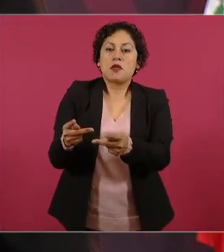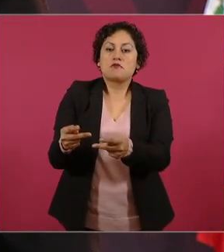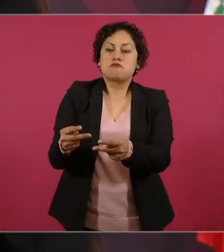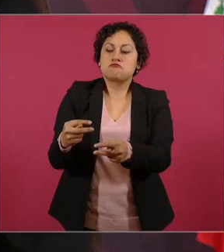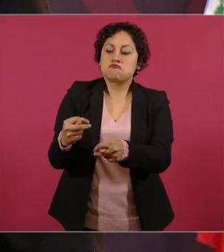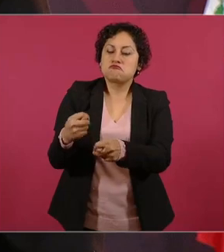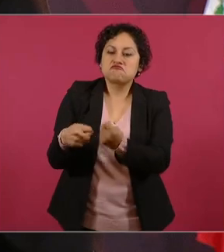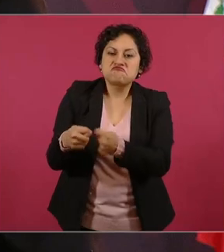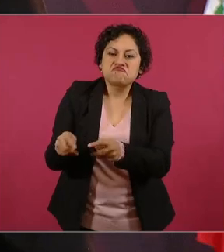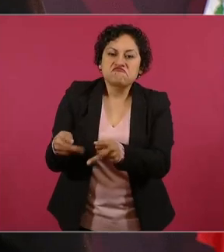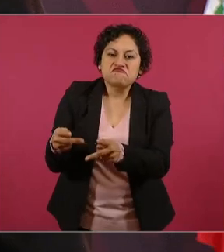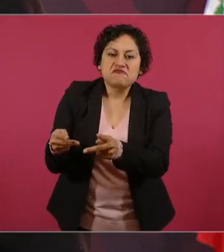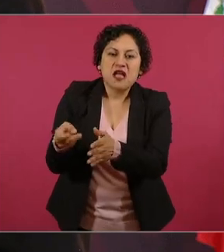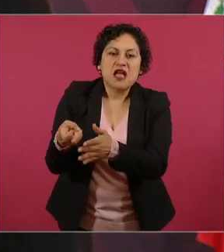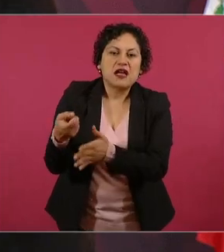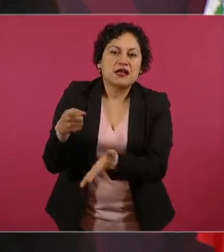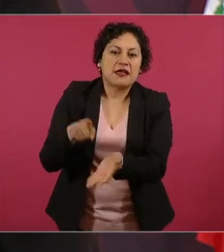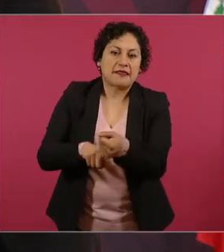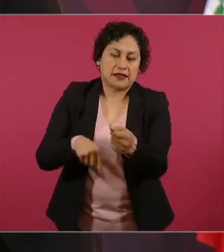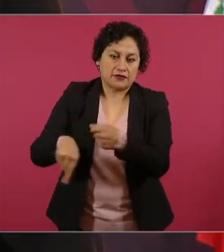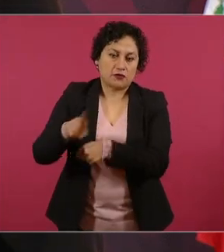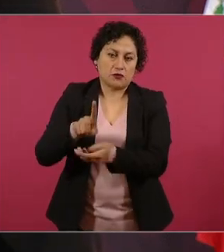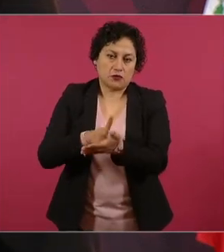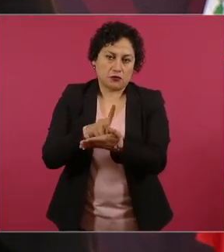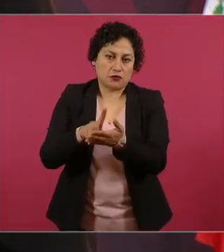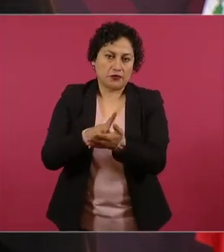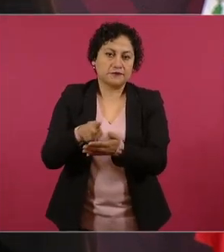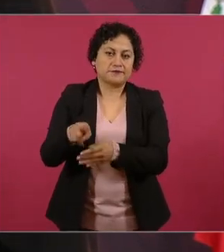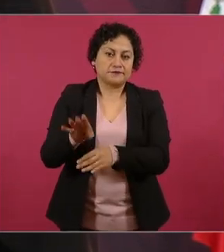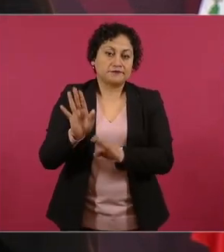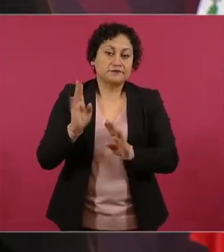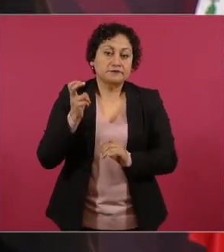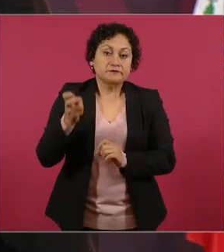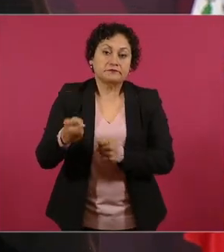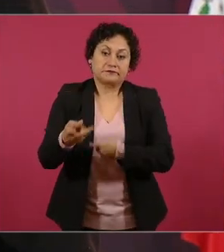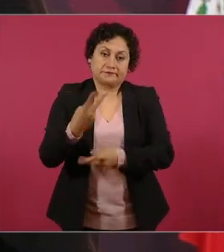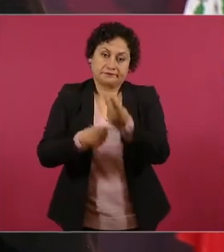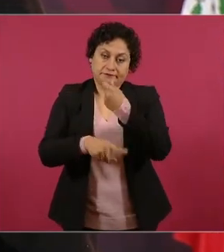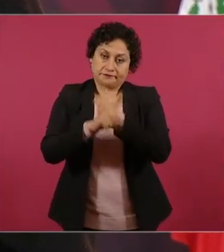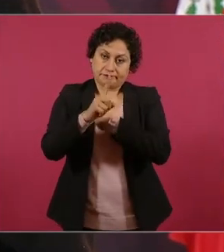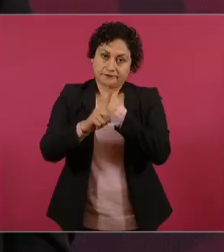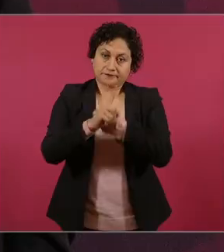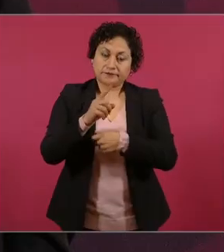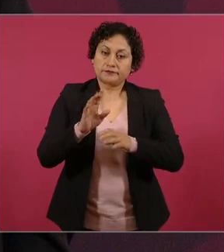Bueno, ¿cómo es posible que